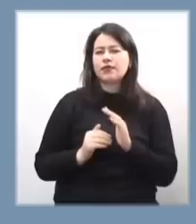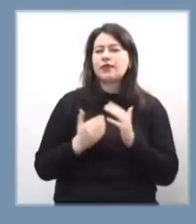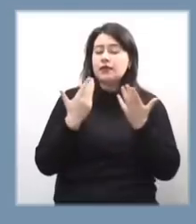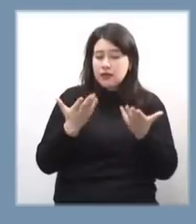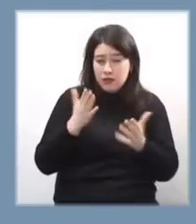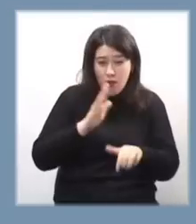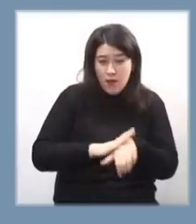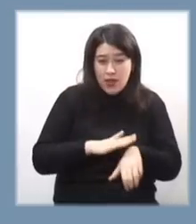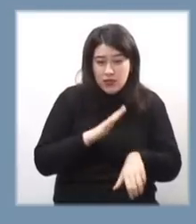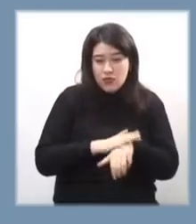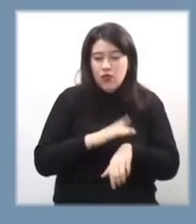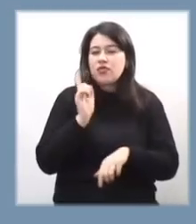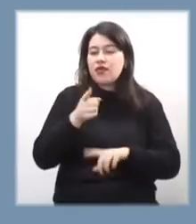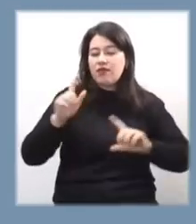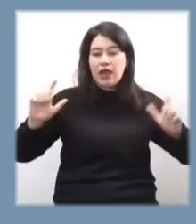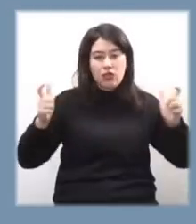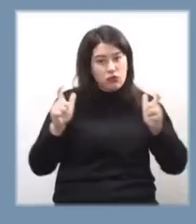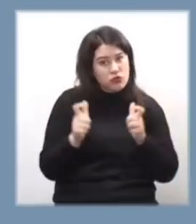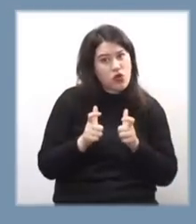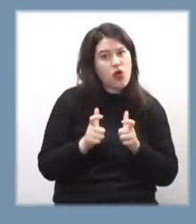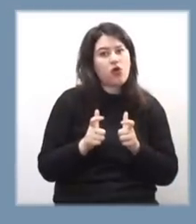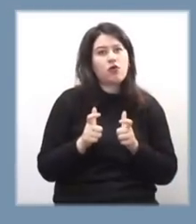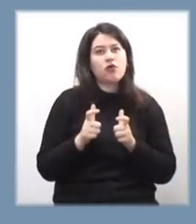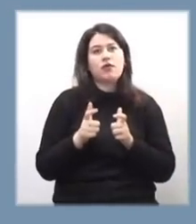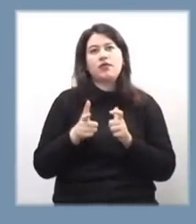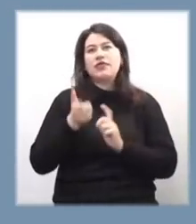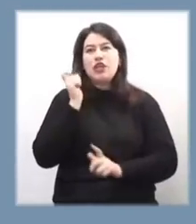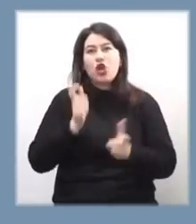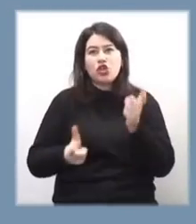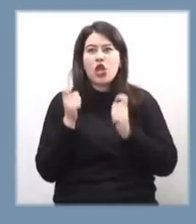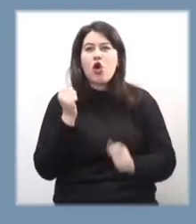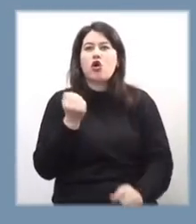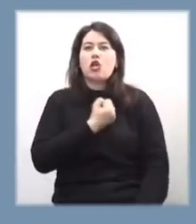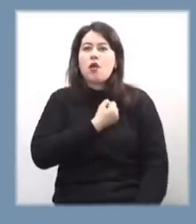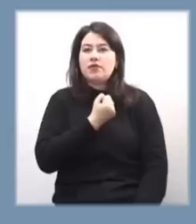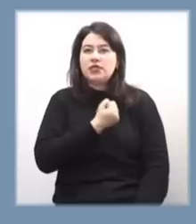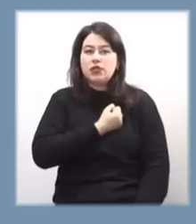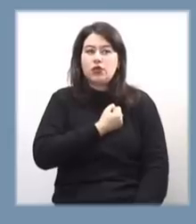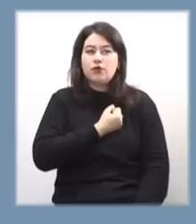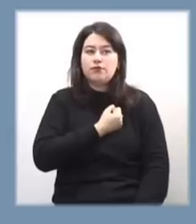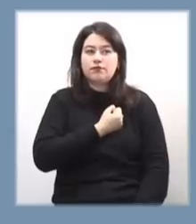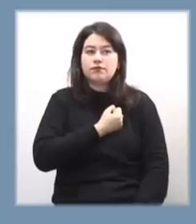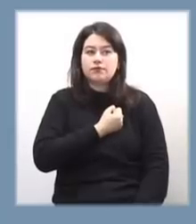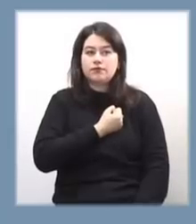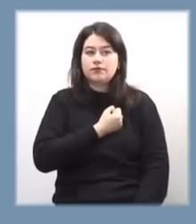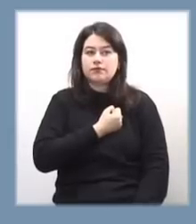Para ese momento tiene que verse una reducción importante de los tiroteos y los homicidios.